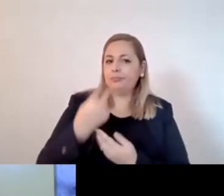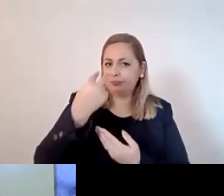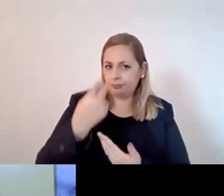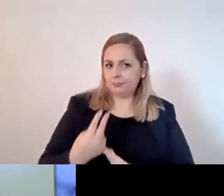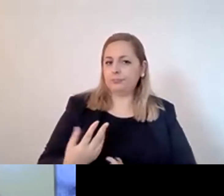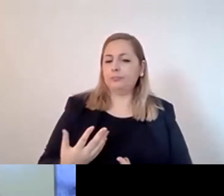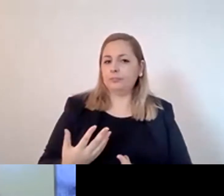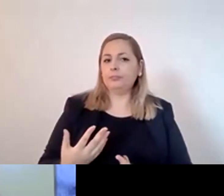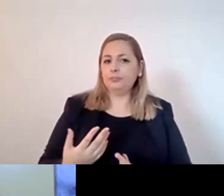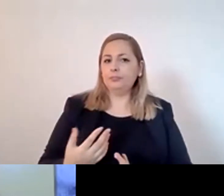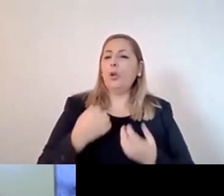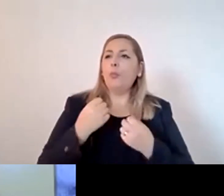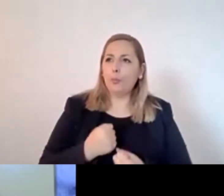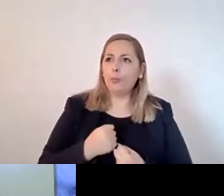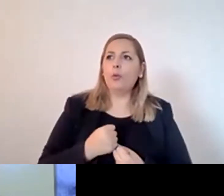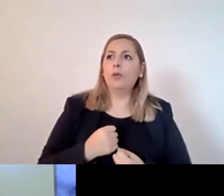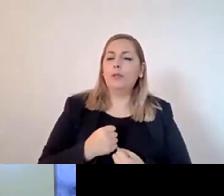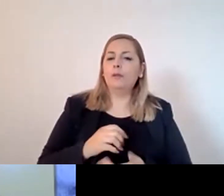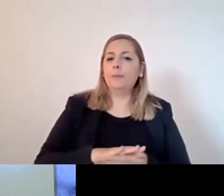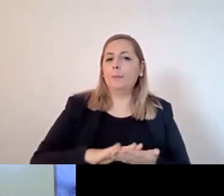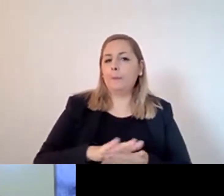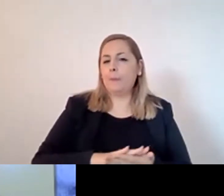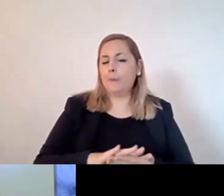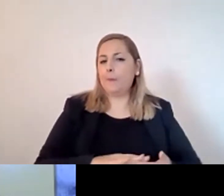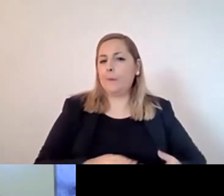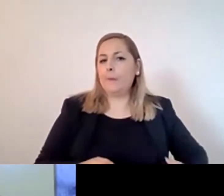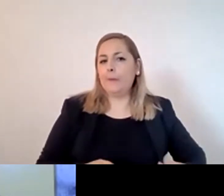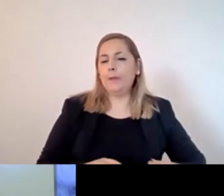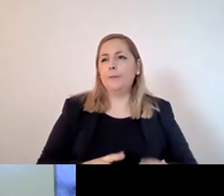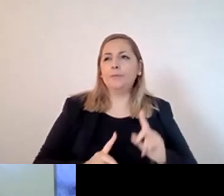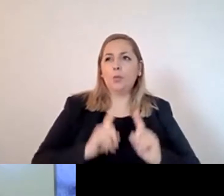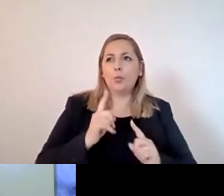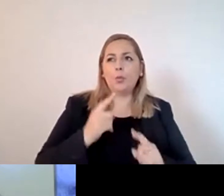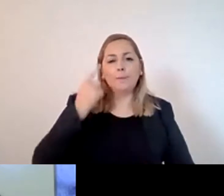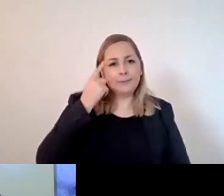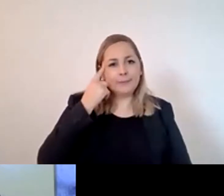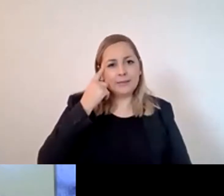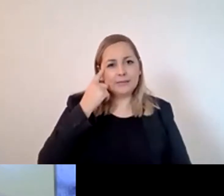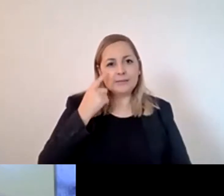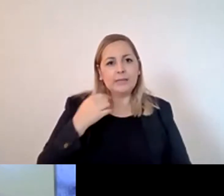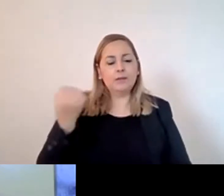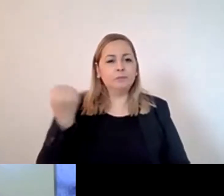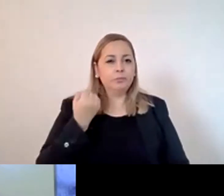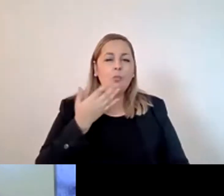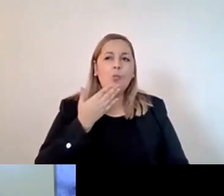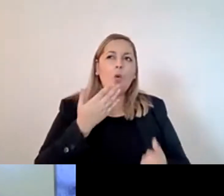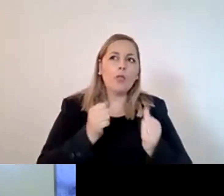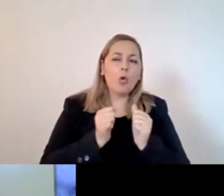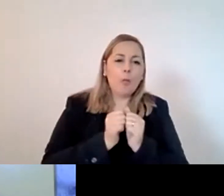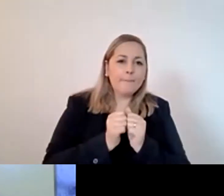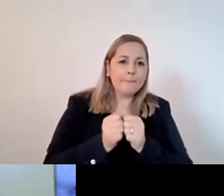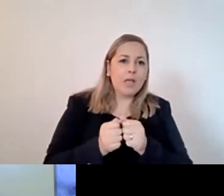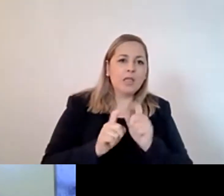y puede haber tendencias cuando se acompaña sobre todo de ciertos